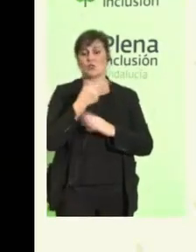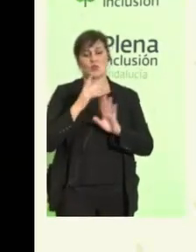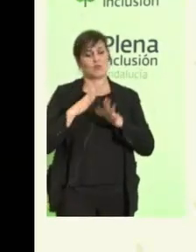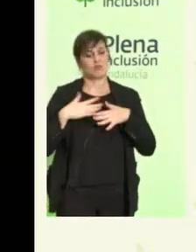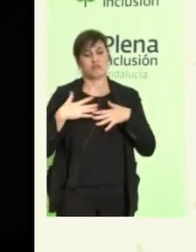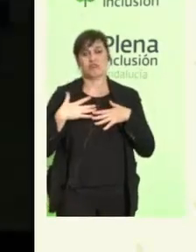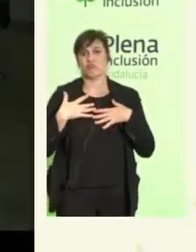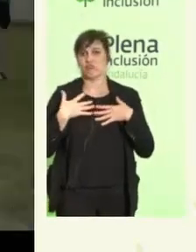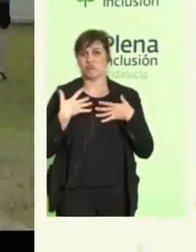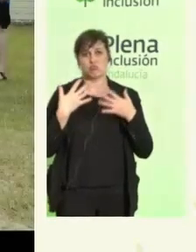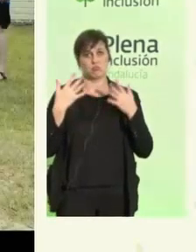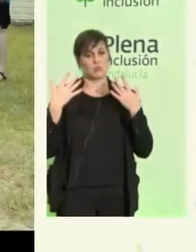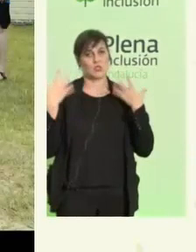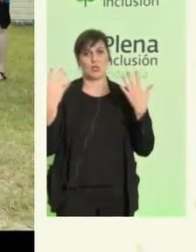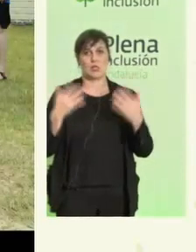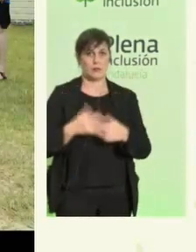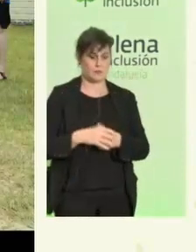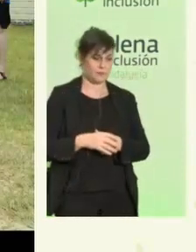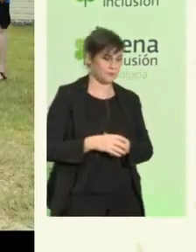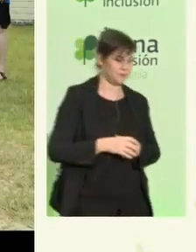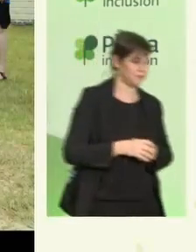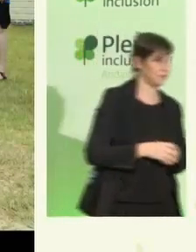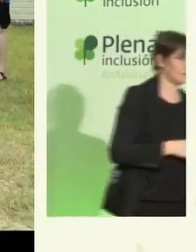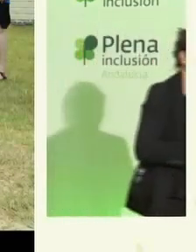muy impresionante.